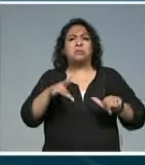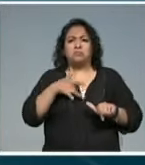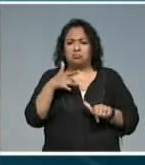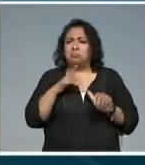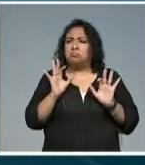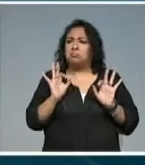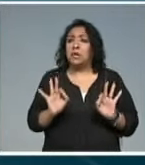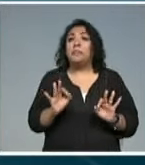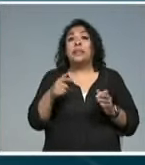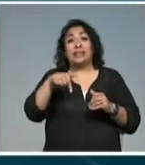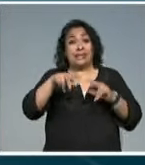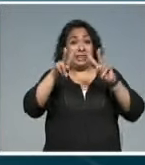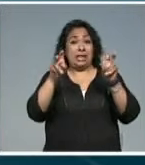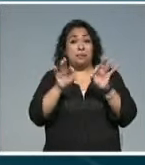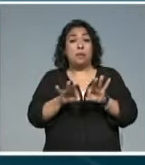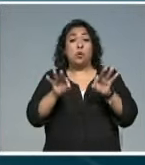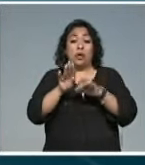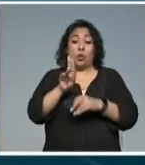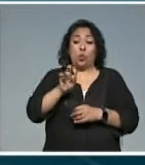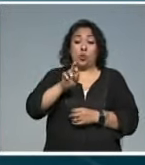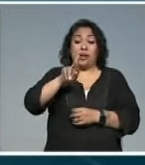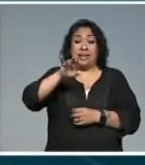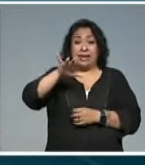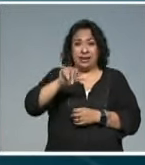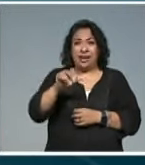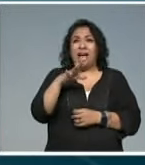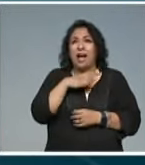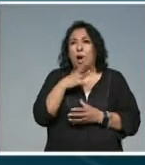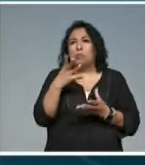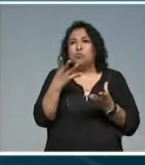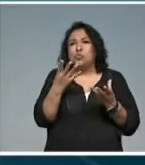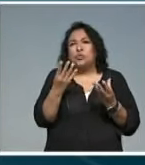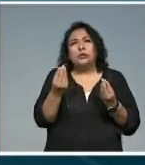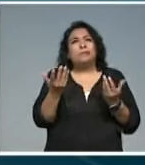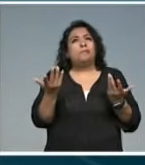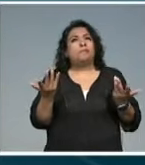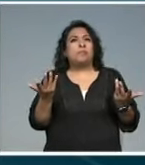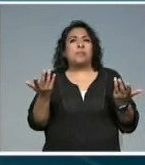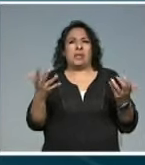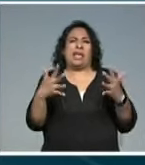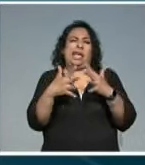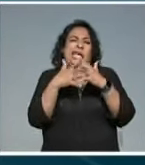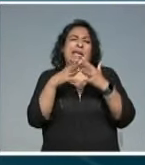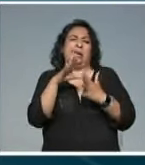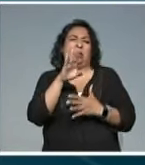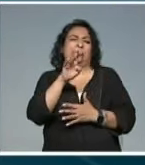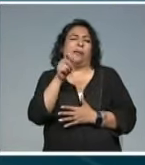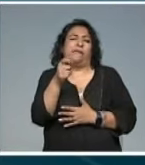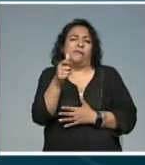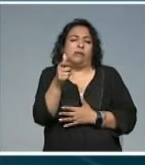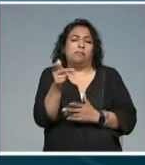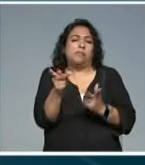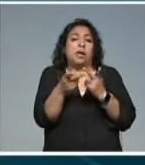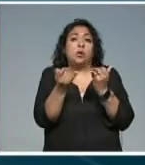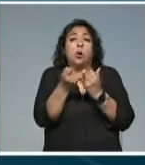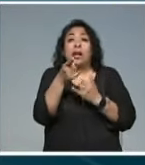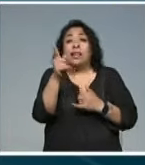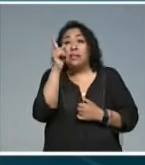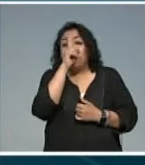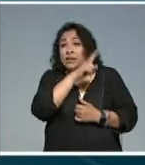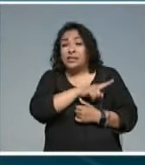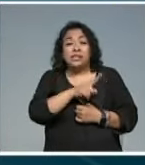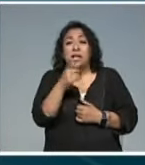tema sigue siendo que en la propia Ucrania, en esta convulsión de prácticamente una guerra civil, es difícil que mientras